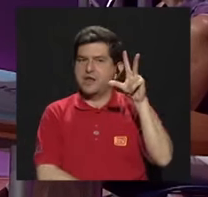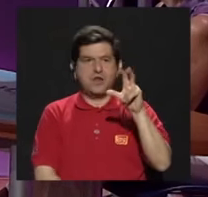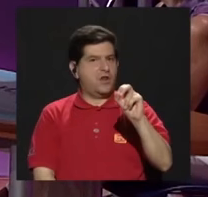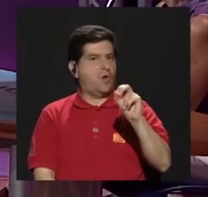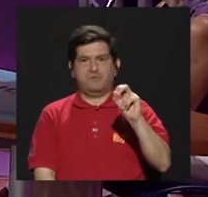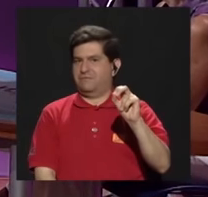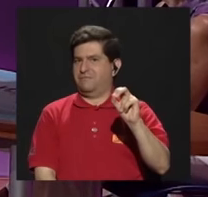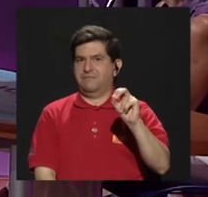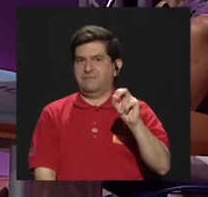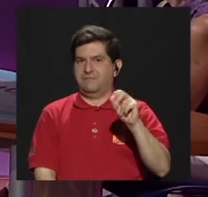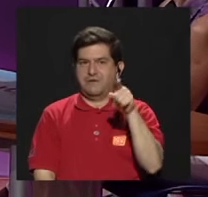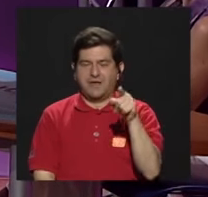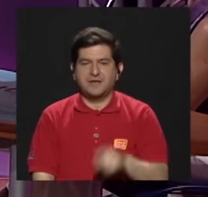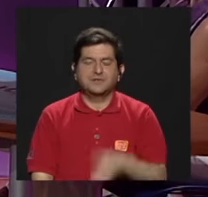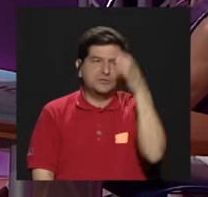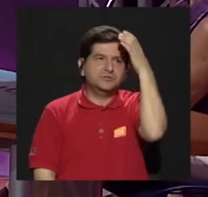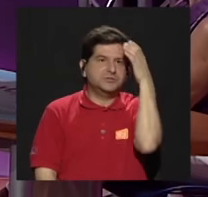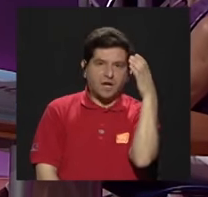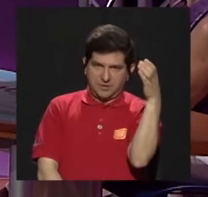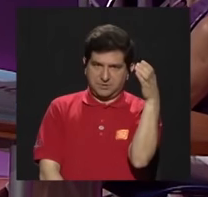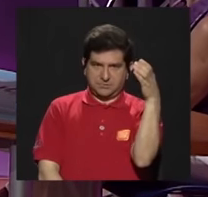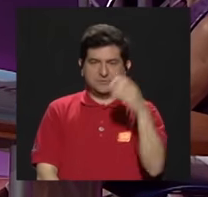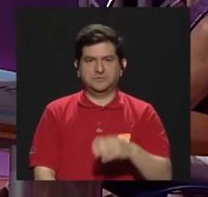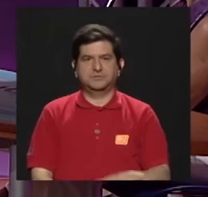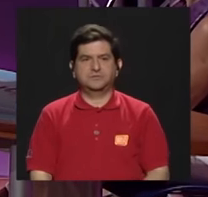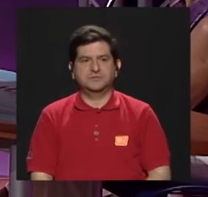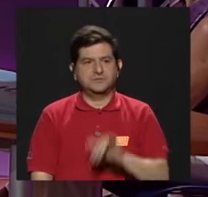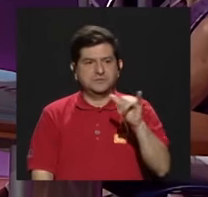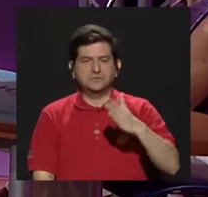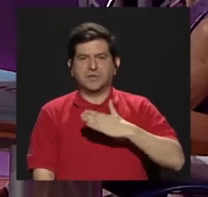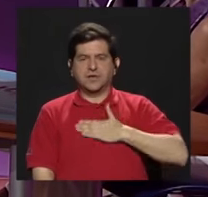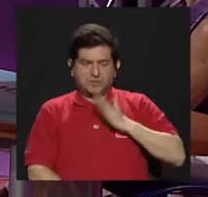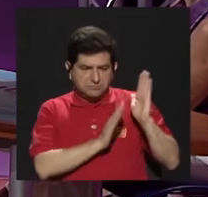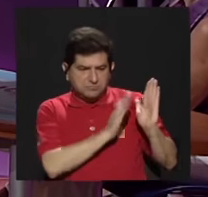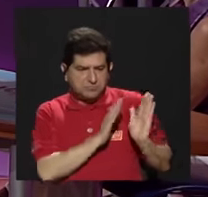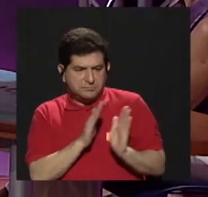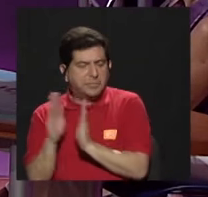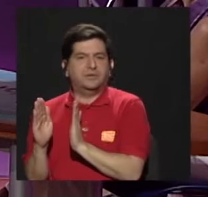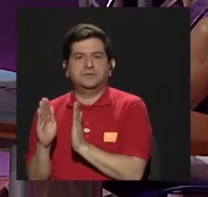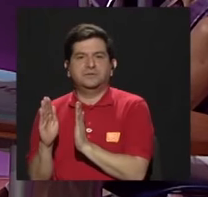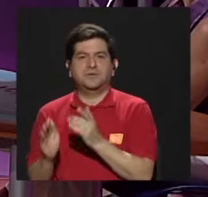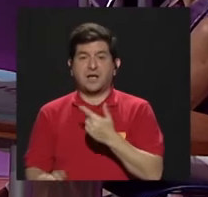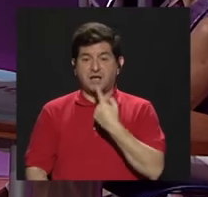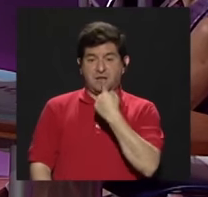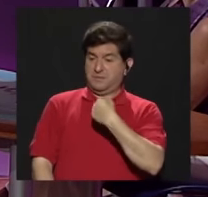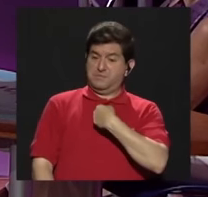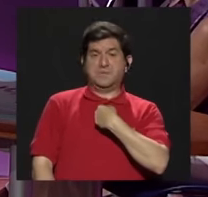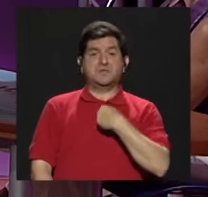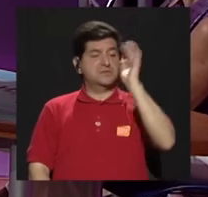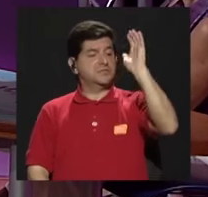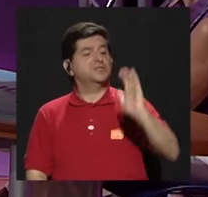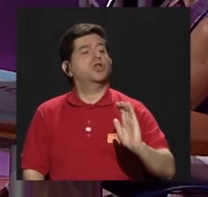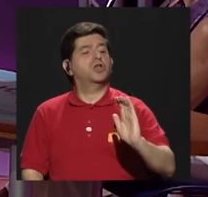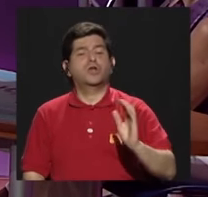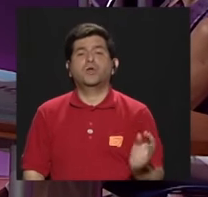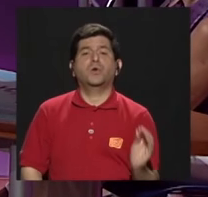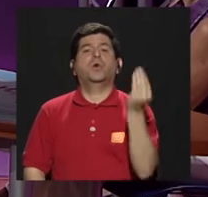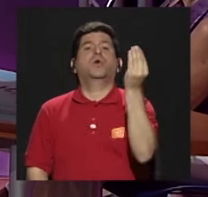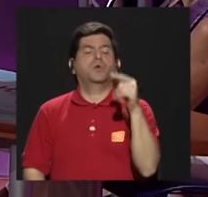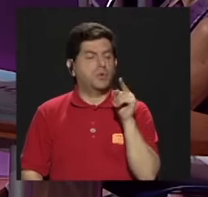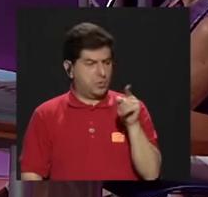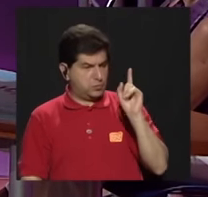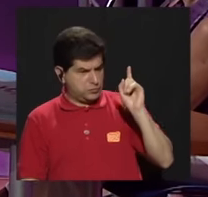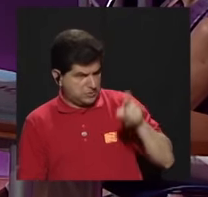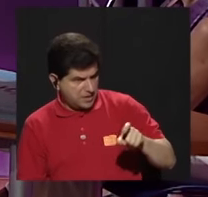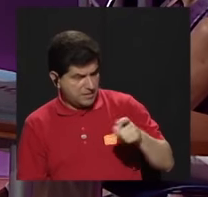Eso está en la parte cultural, en la parte de mi formación como tal. A mí me dicen desde pequeño, desde joven, usted